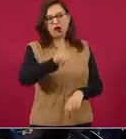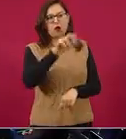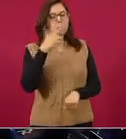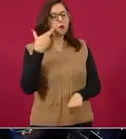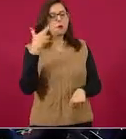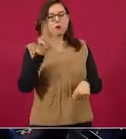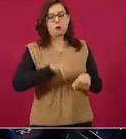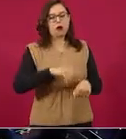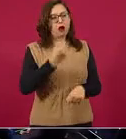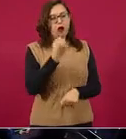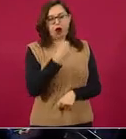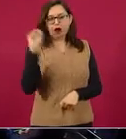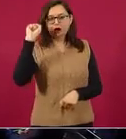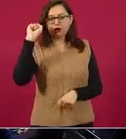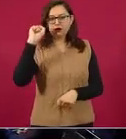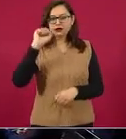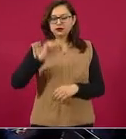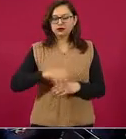pero el ratero,